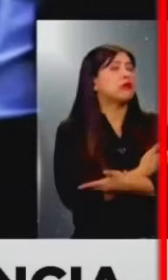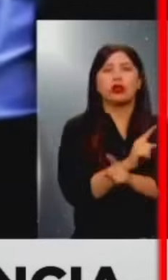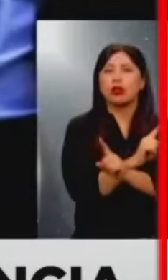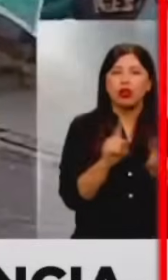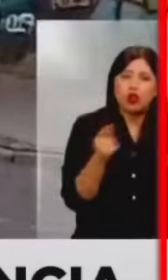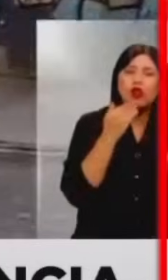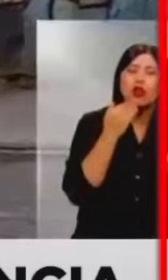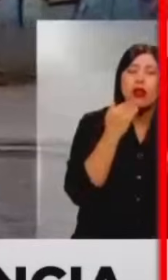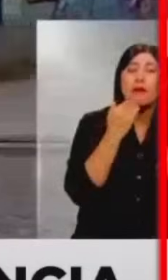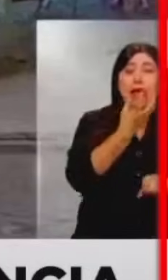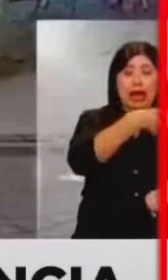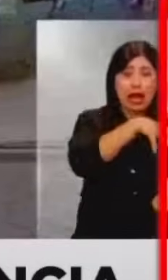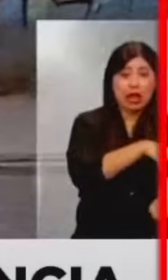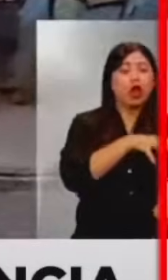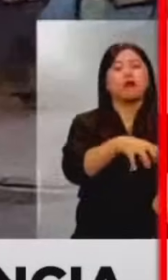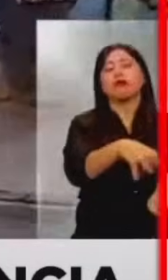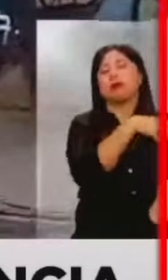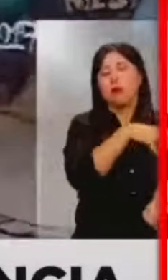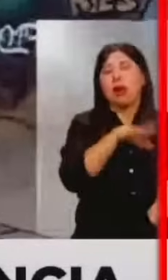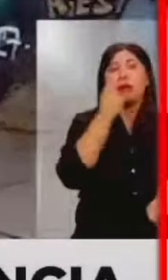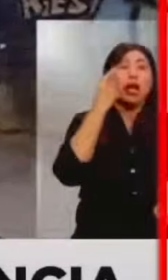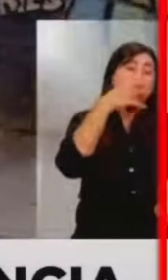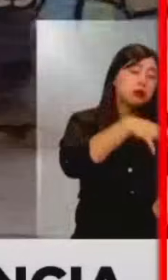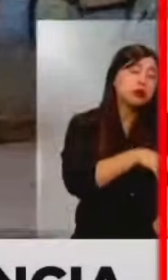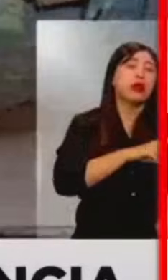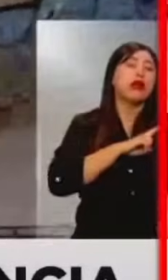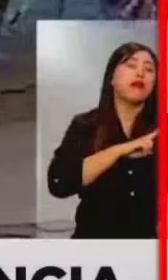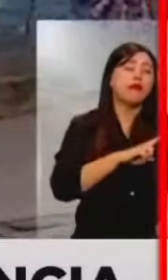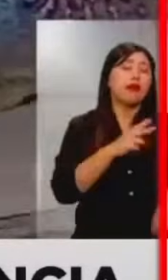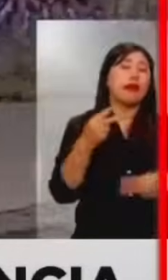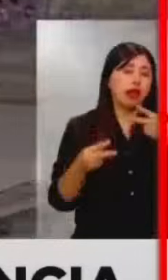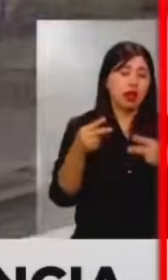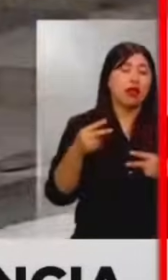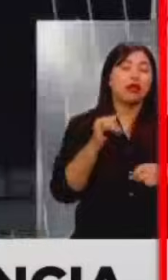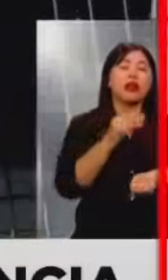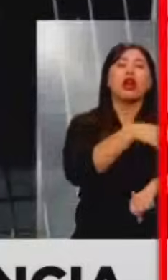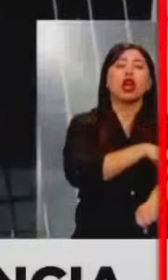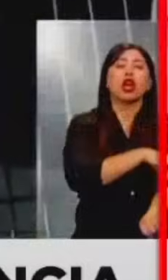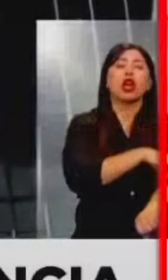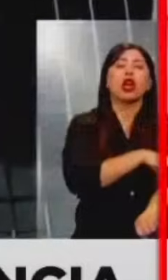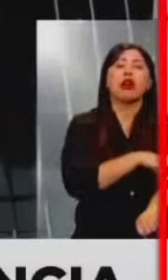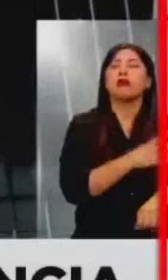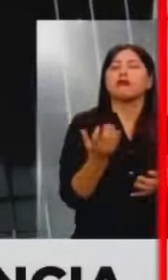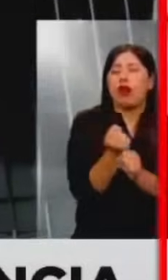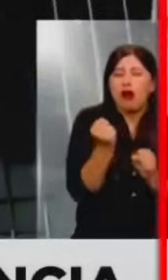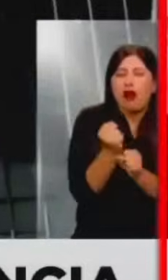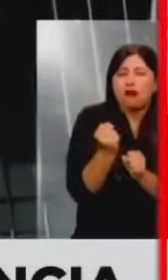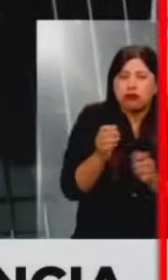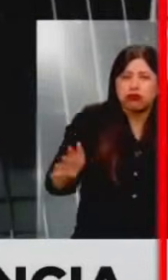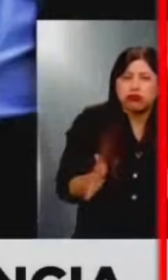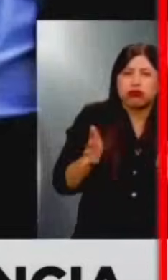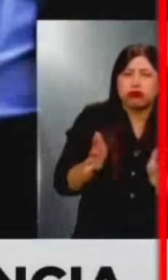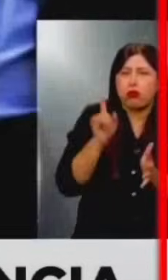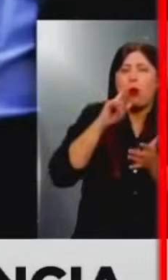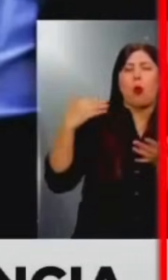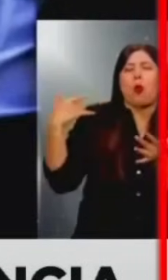preocupaciones. Esa región, como muchas otras, pero estamos hablando de esta, así que nos vamos a referir a ella, ha sido objeto de un trabajo bien intenso el último